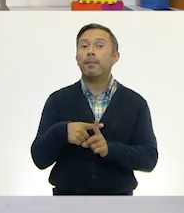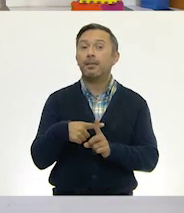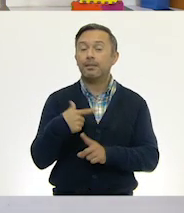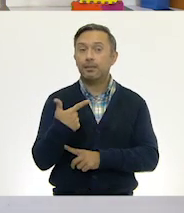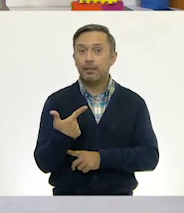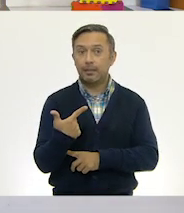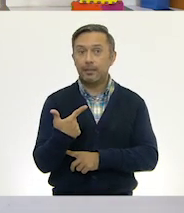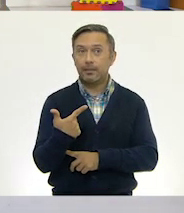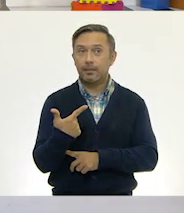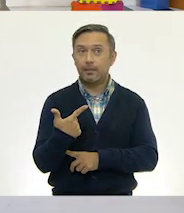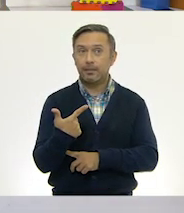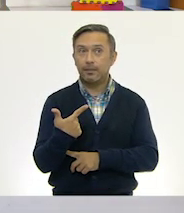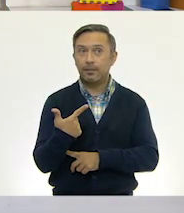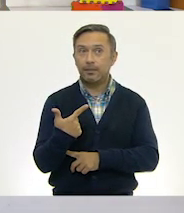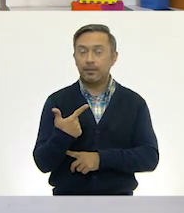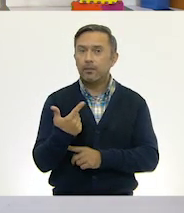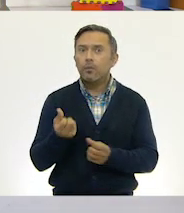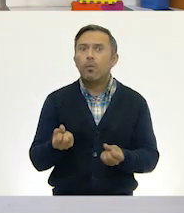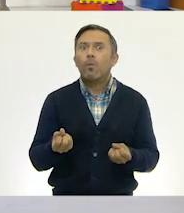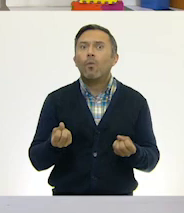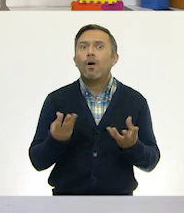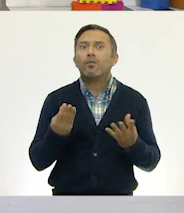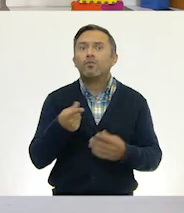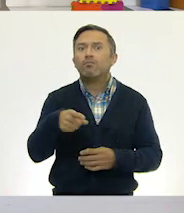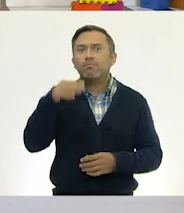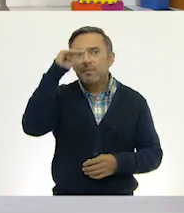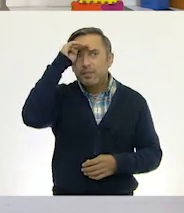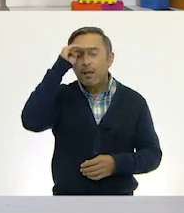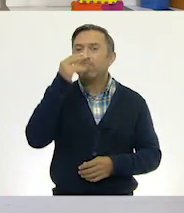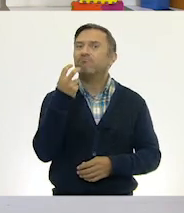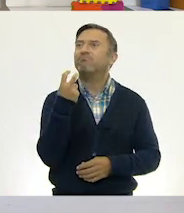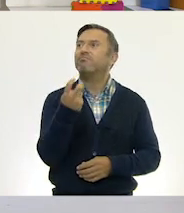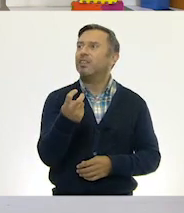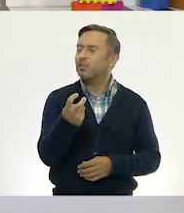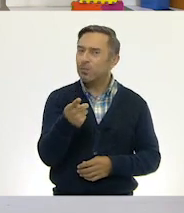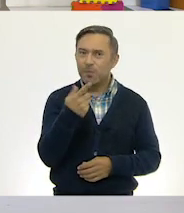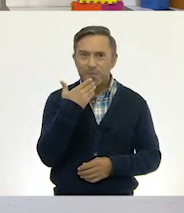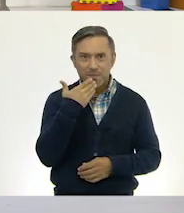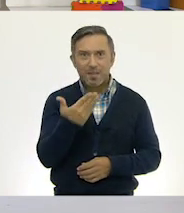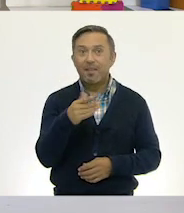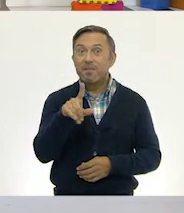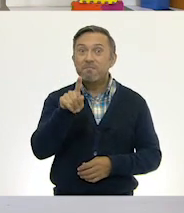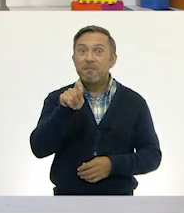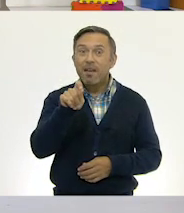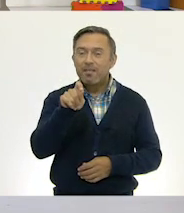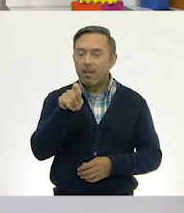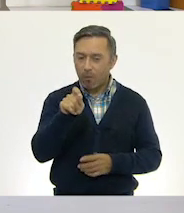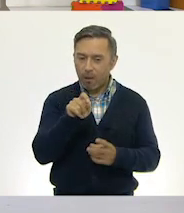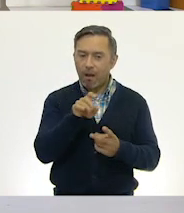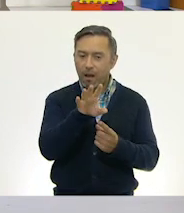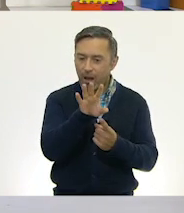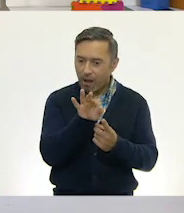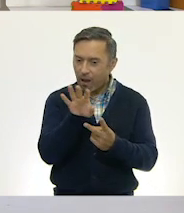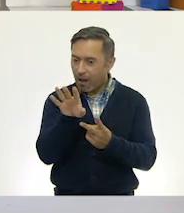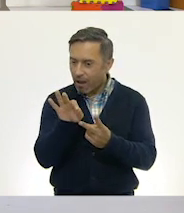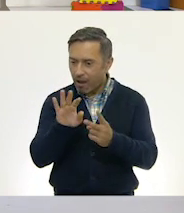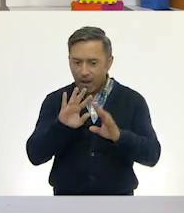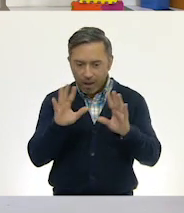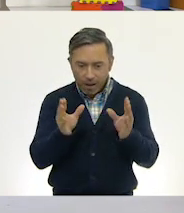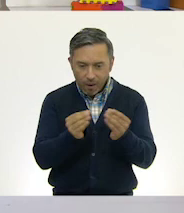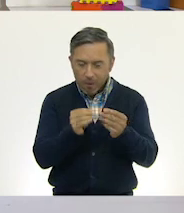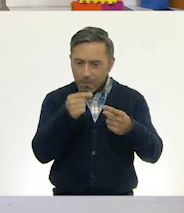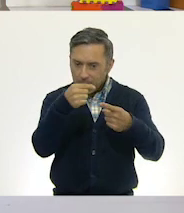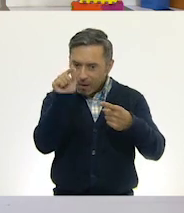7. ¿Cuántos creen? Sí, 20. Muy bien, tenemos dos combinaciones. Dos combinaciones que dan 20. Vamos por